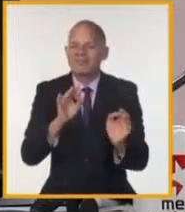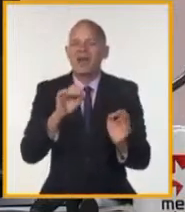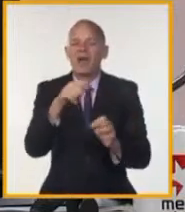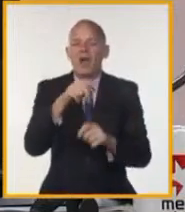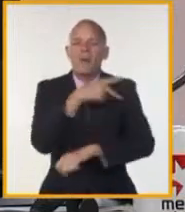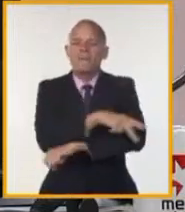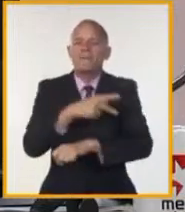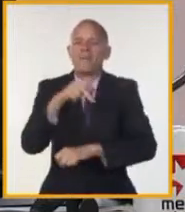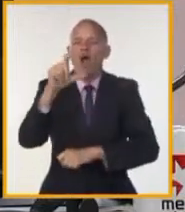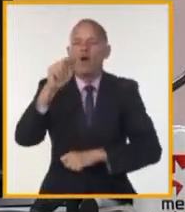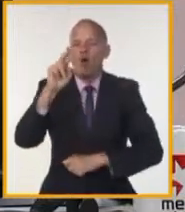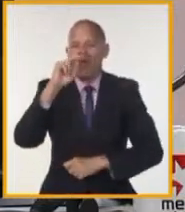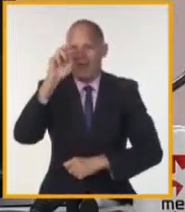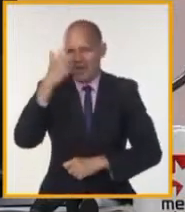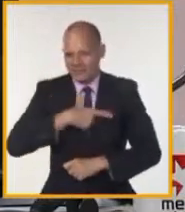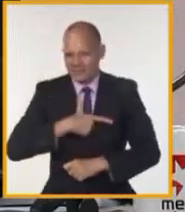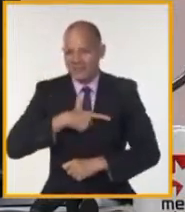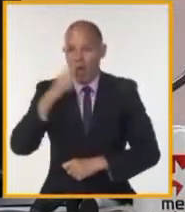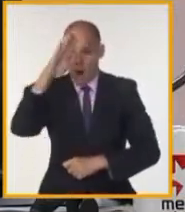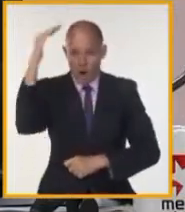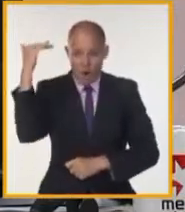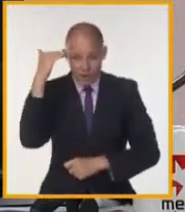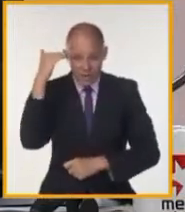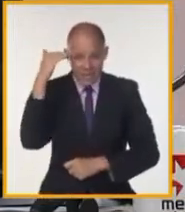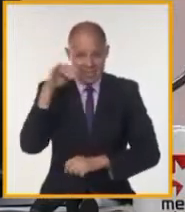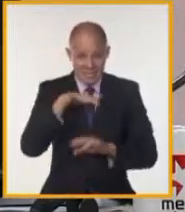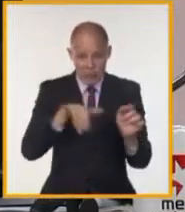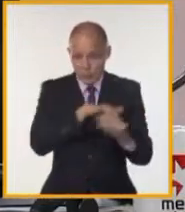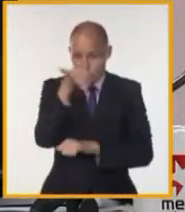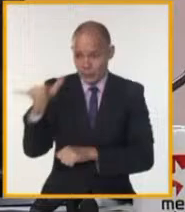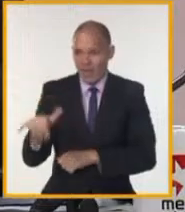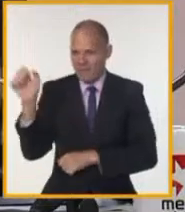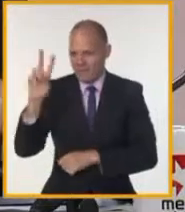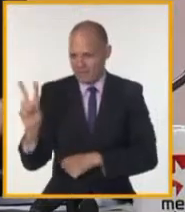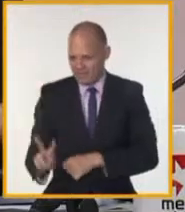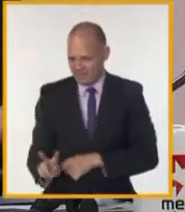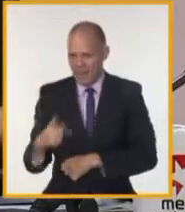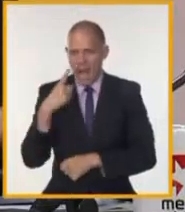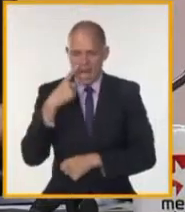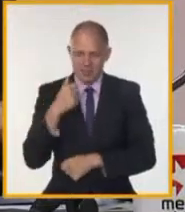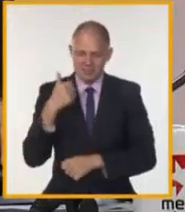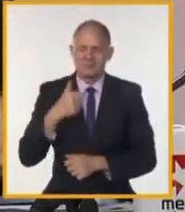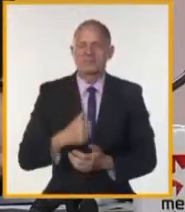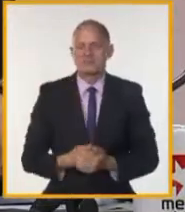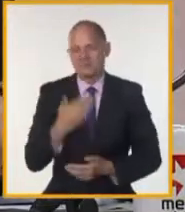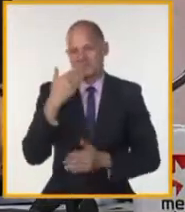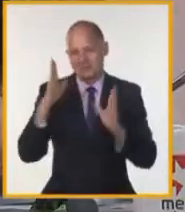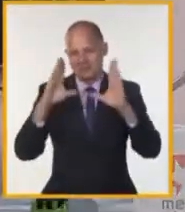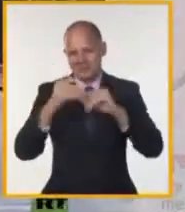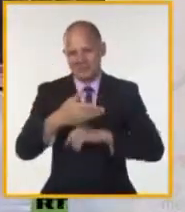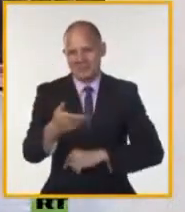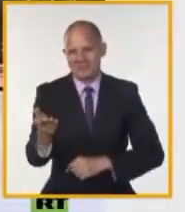ha llegado a Vietnam para seguir su gira por los países asiáticos. Con estas imágenes nos despedimos. Buenas noches.